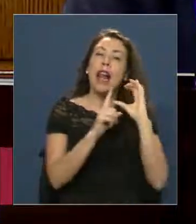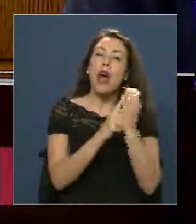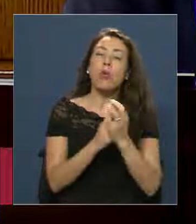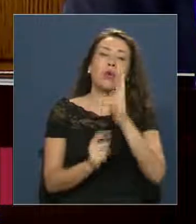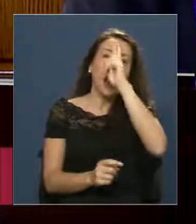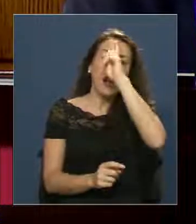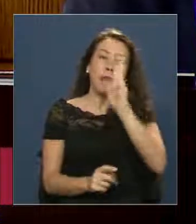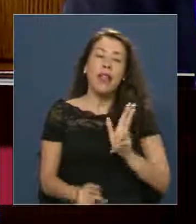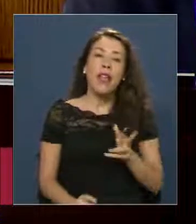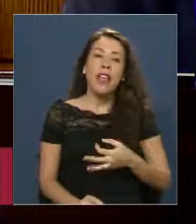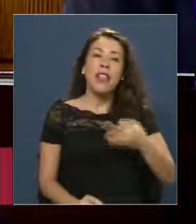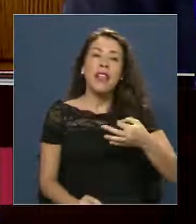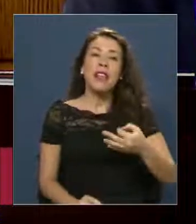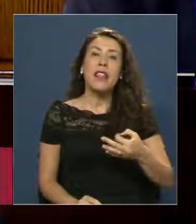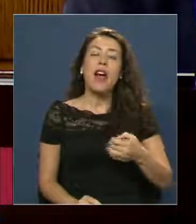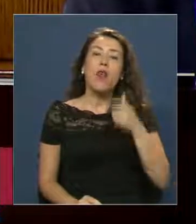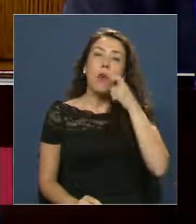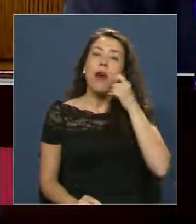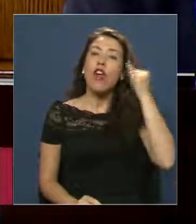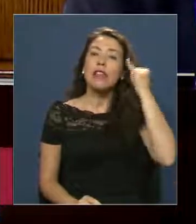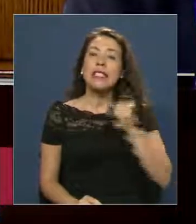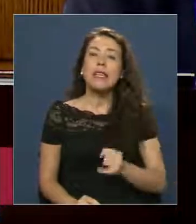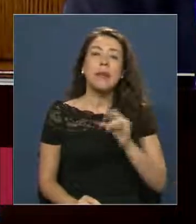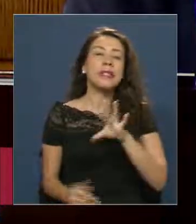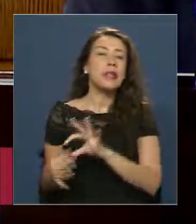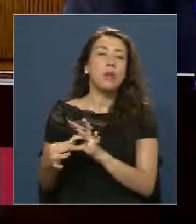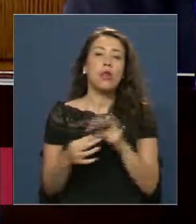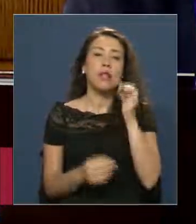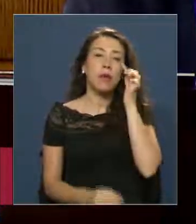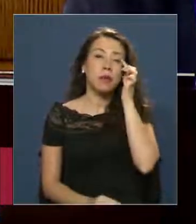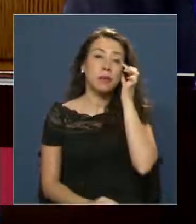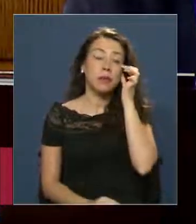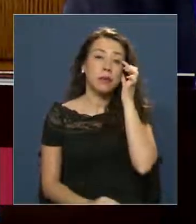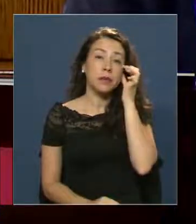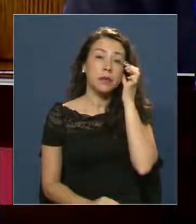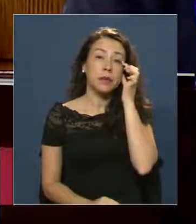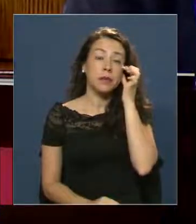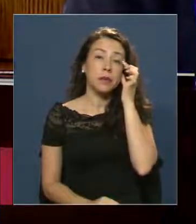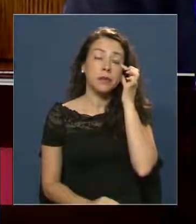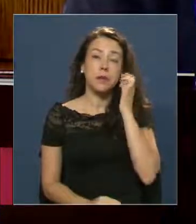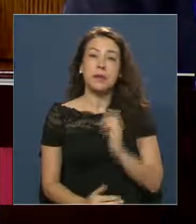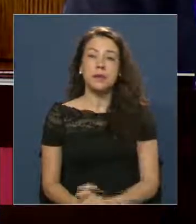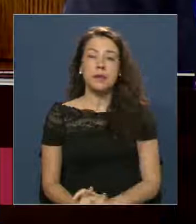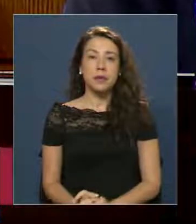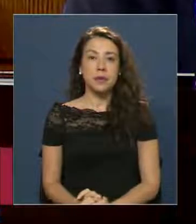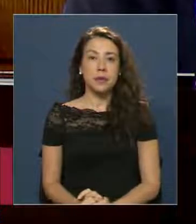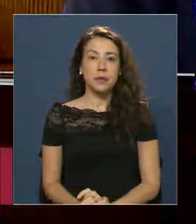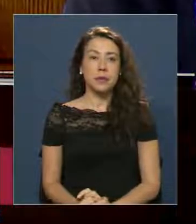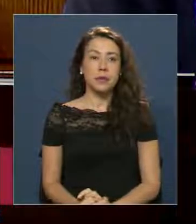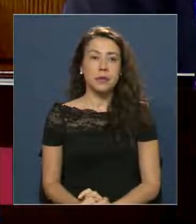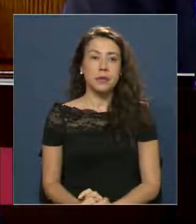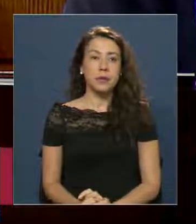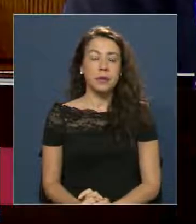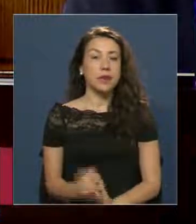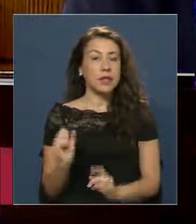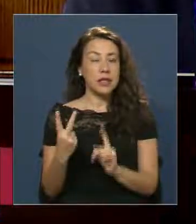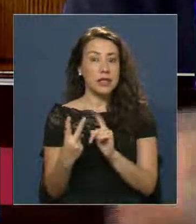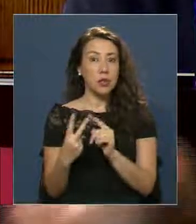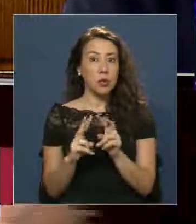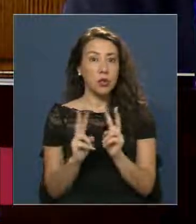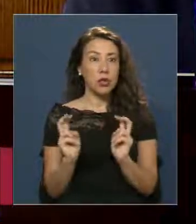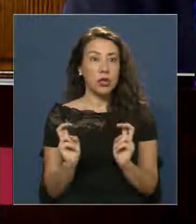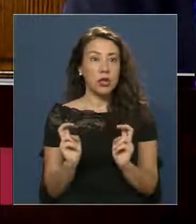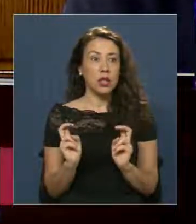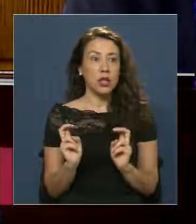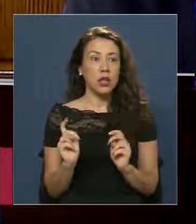un respeto a la dignidad humana siempre en todo lugar sin ninguna justificación? Si es eso, si es lo segundo,